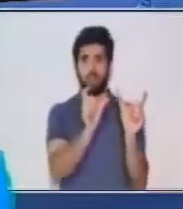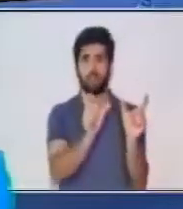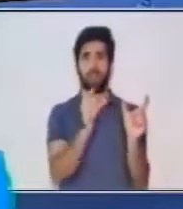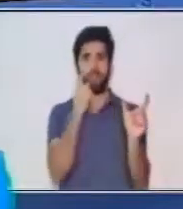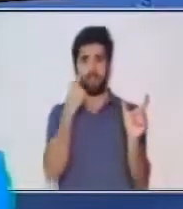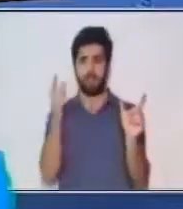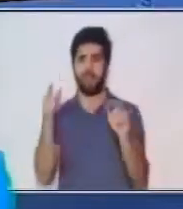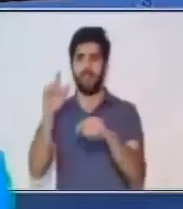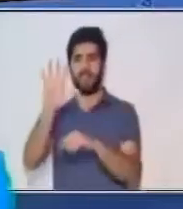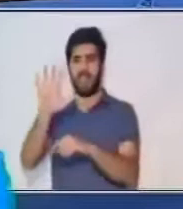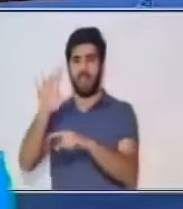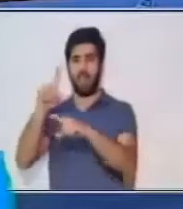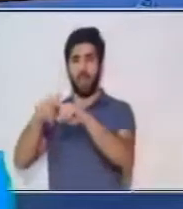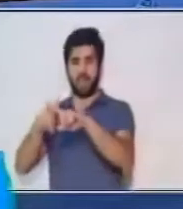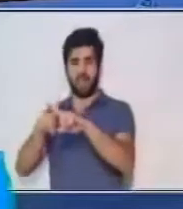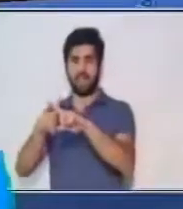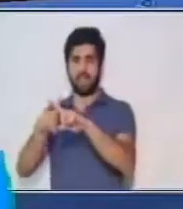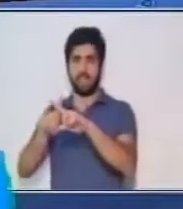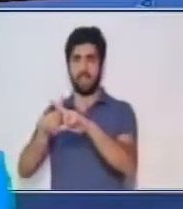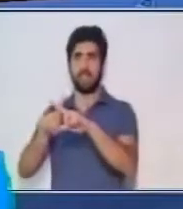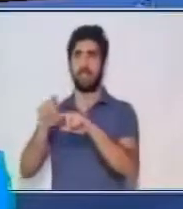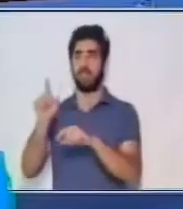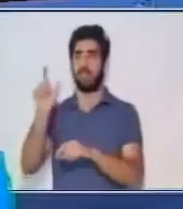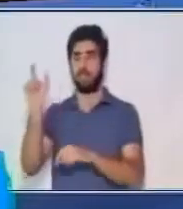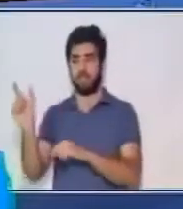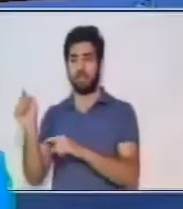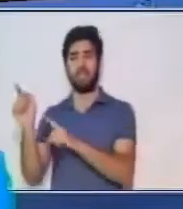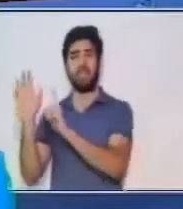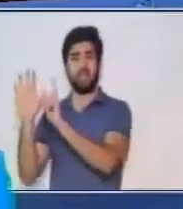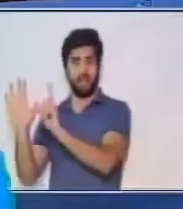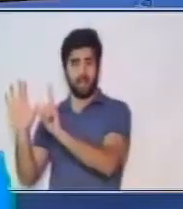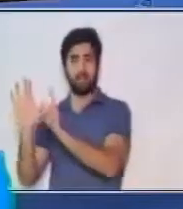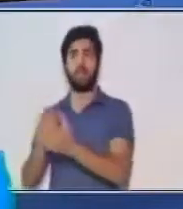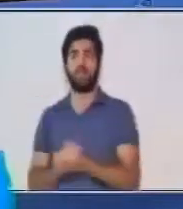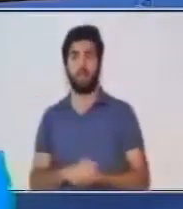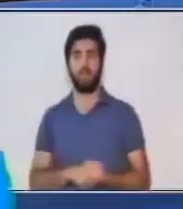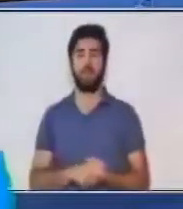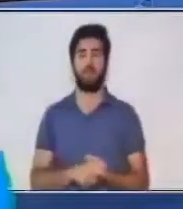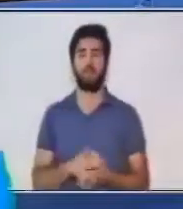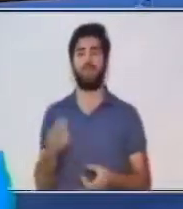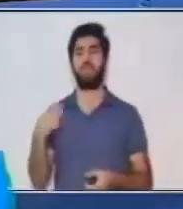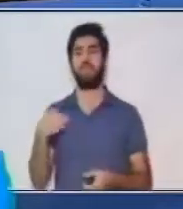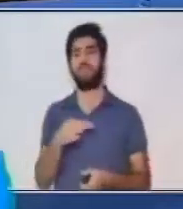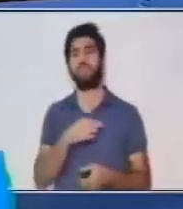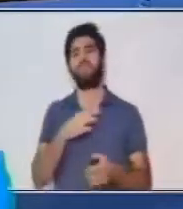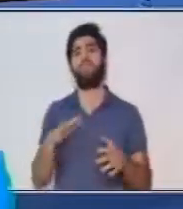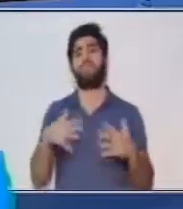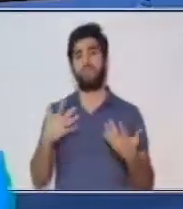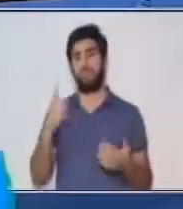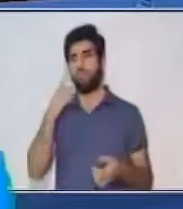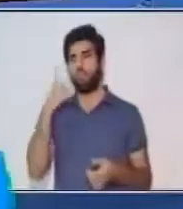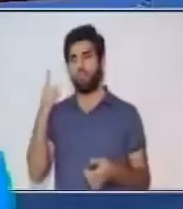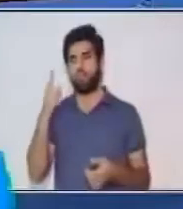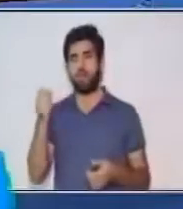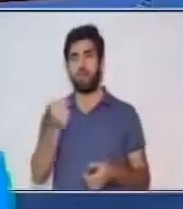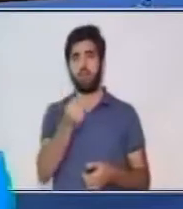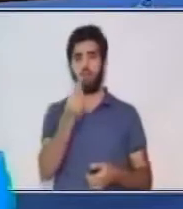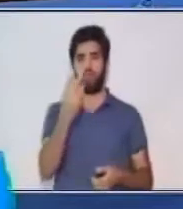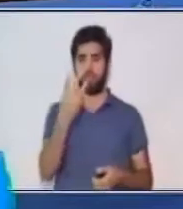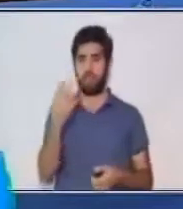5 y el término independiente es un 6. Tenemos que buscar dos números,